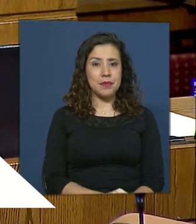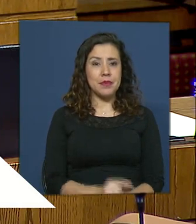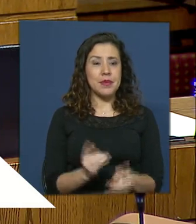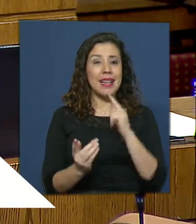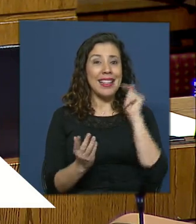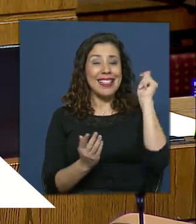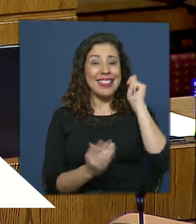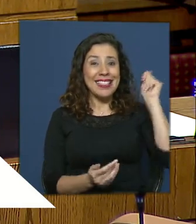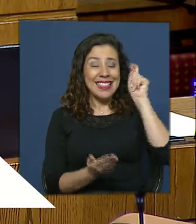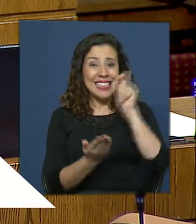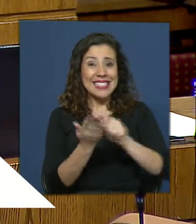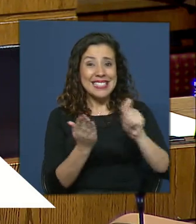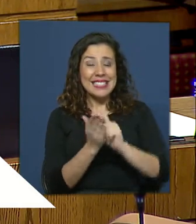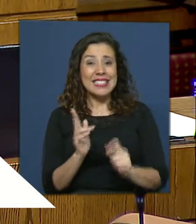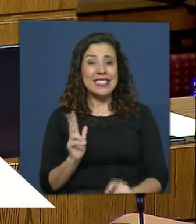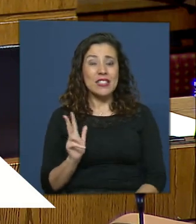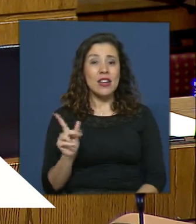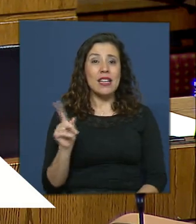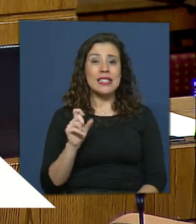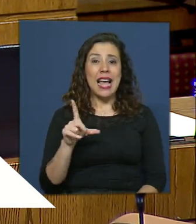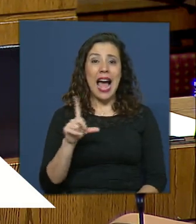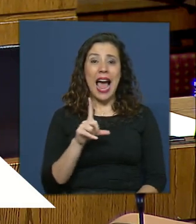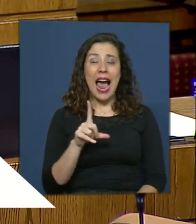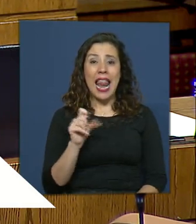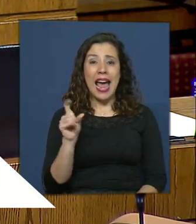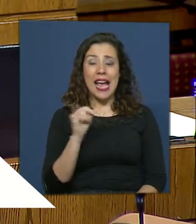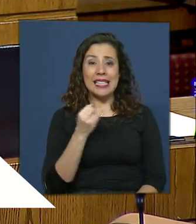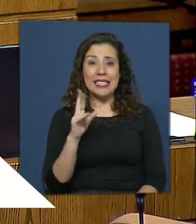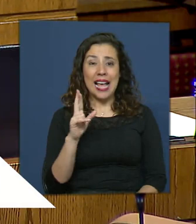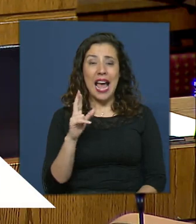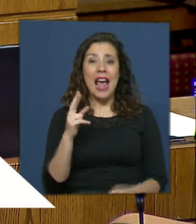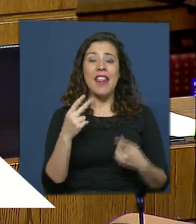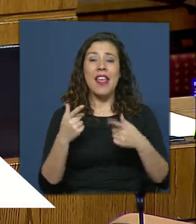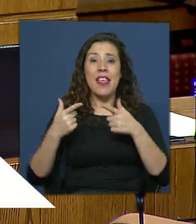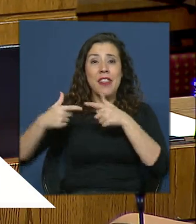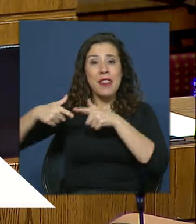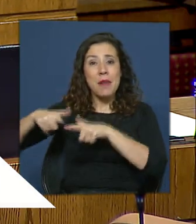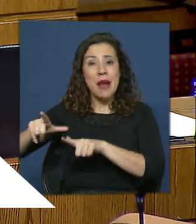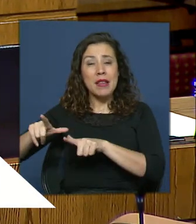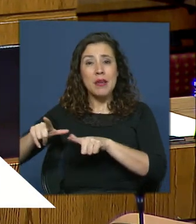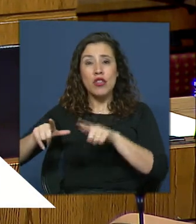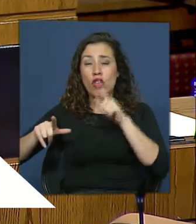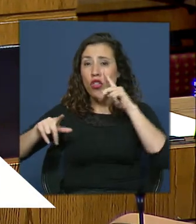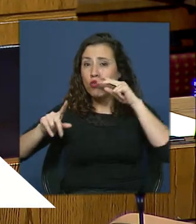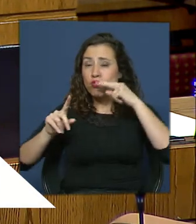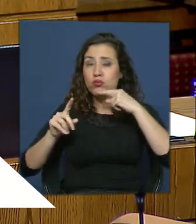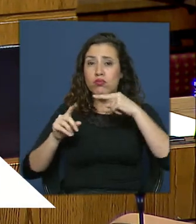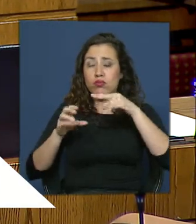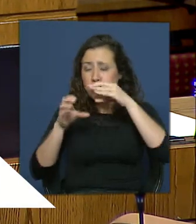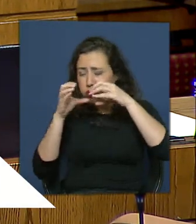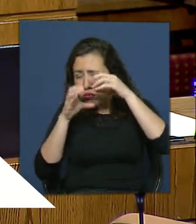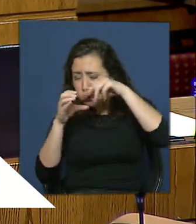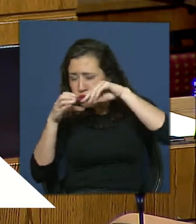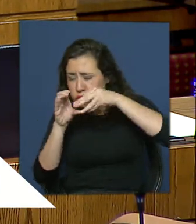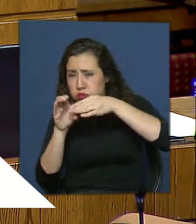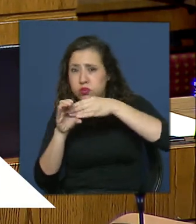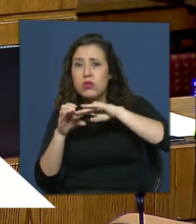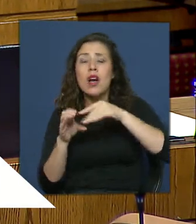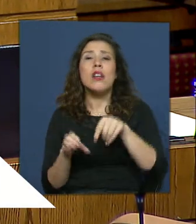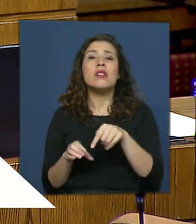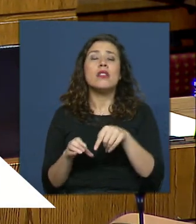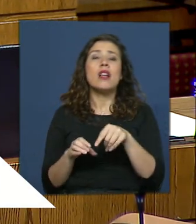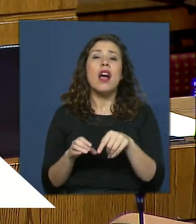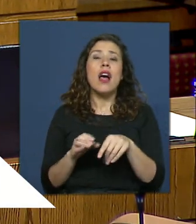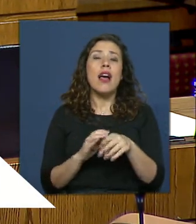del académico Diego Salazar del Departamento de Antropología de la Universidad de Chile, a lo largo de más de 12.000 años,